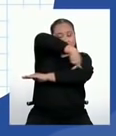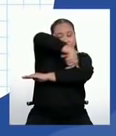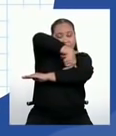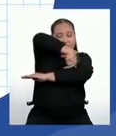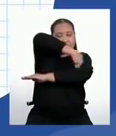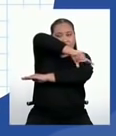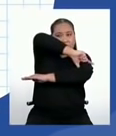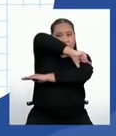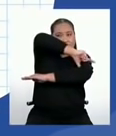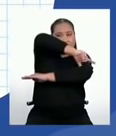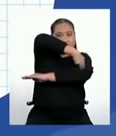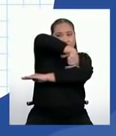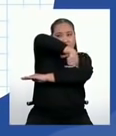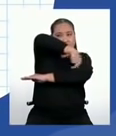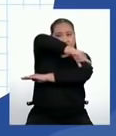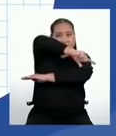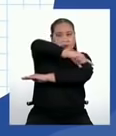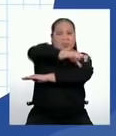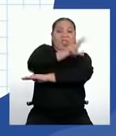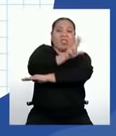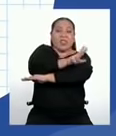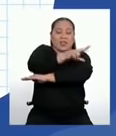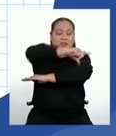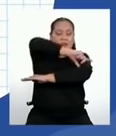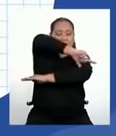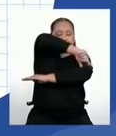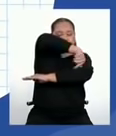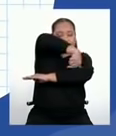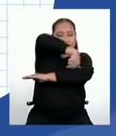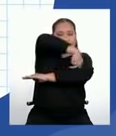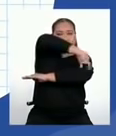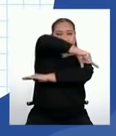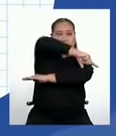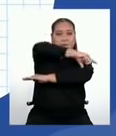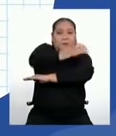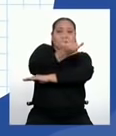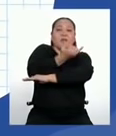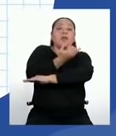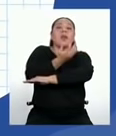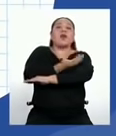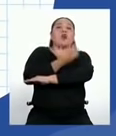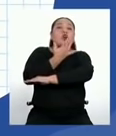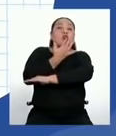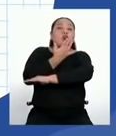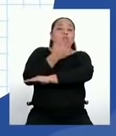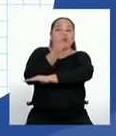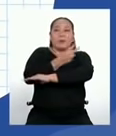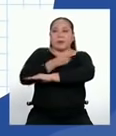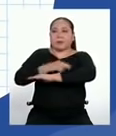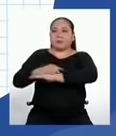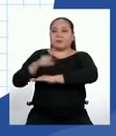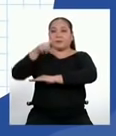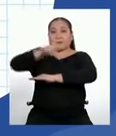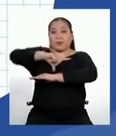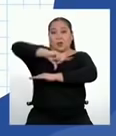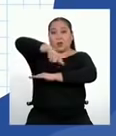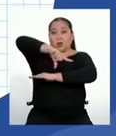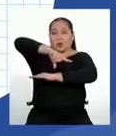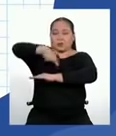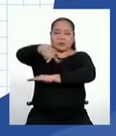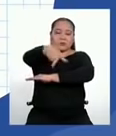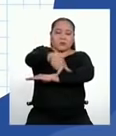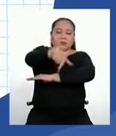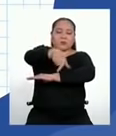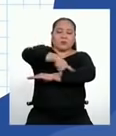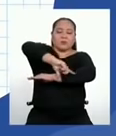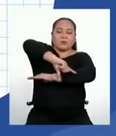una circunferencia con radio de longitud 3 centímetros, graficada de color verde. Luego, con ayuda del compás, tomamos la